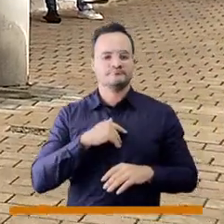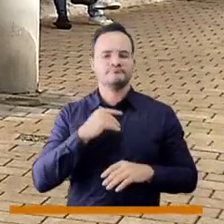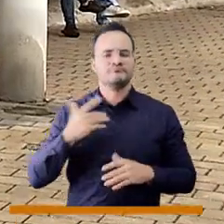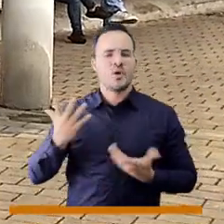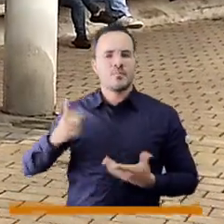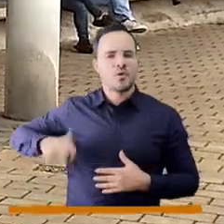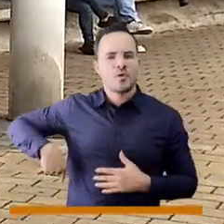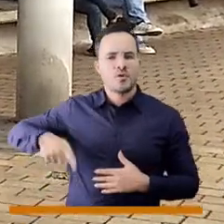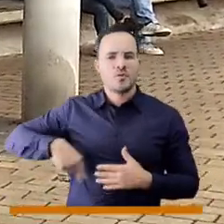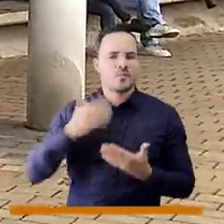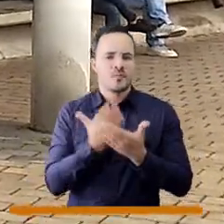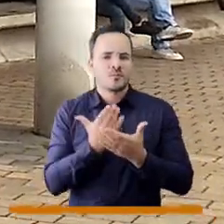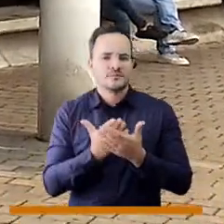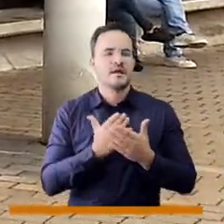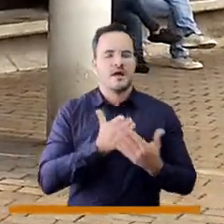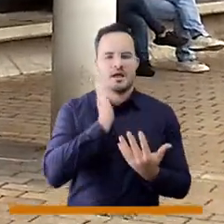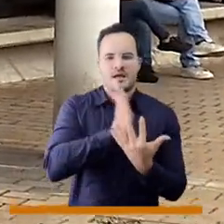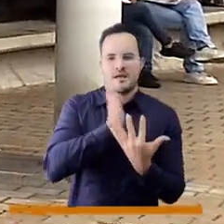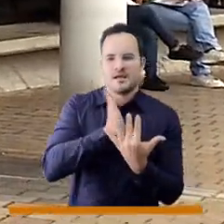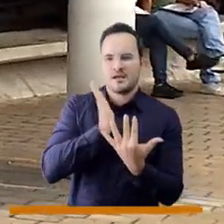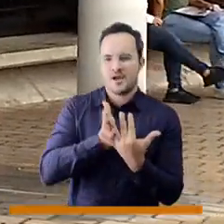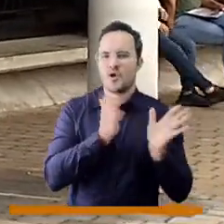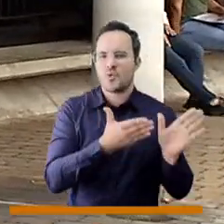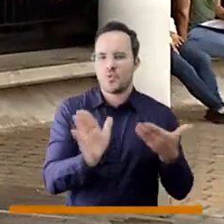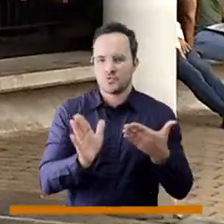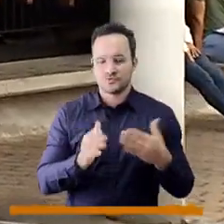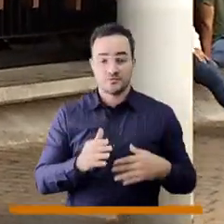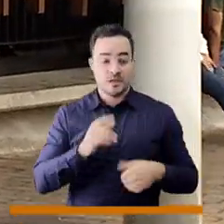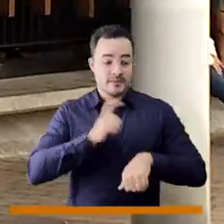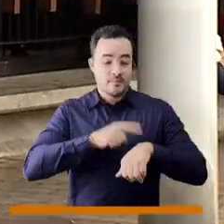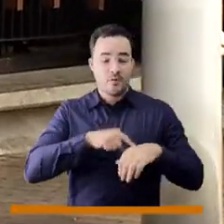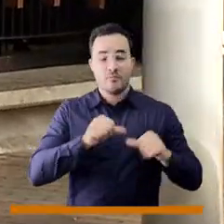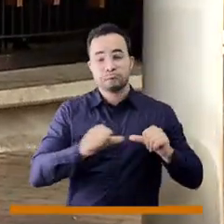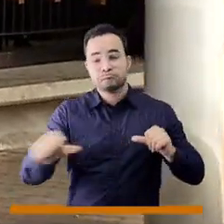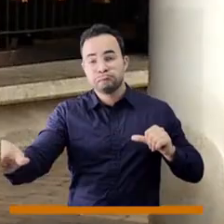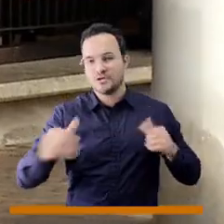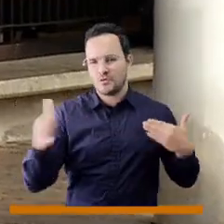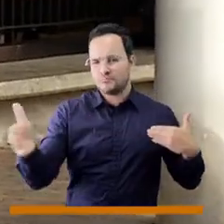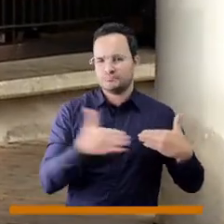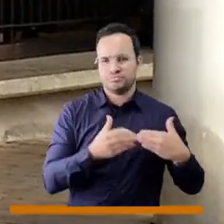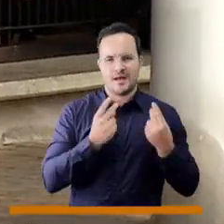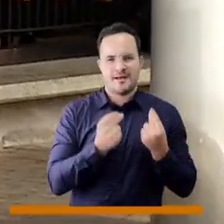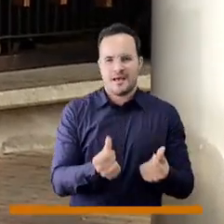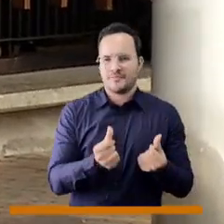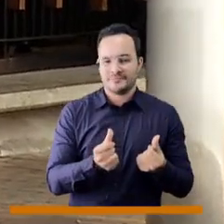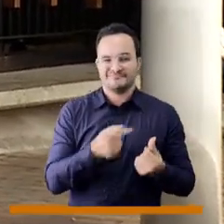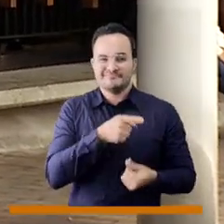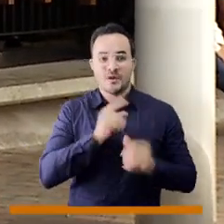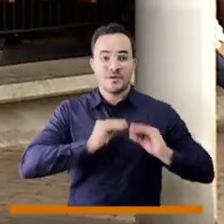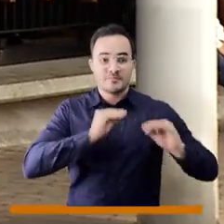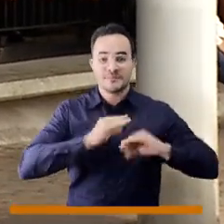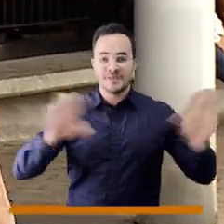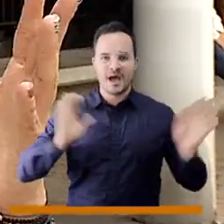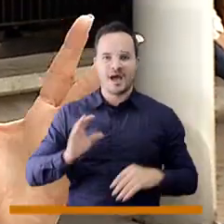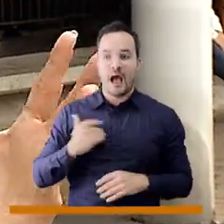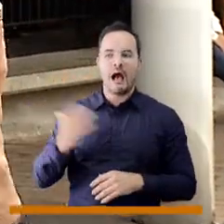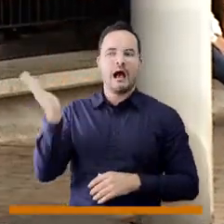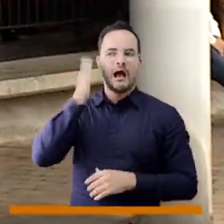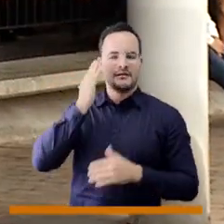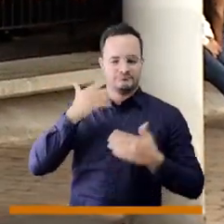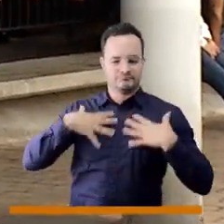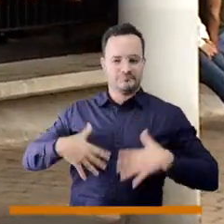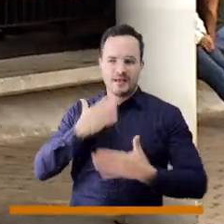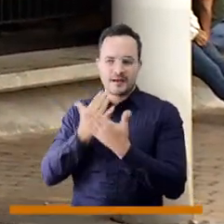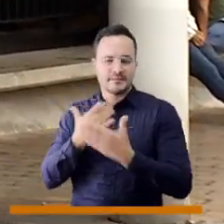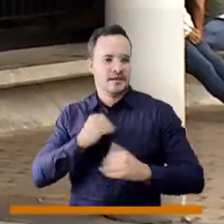porque pues es gente que necesita empezar a generar ingresos de manera rápida y que realmente la capacitación no es muy larga ni